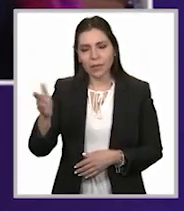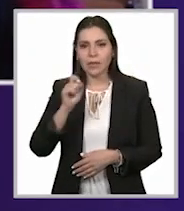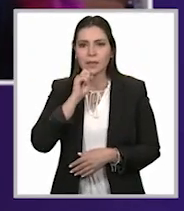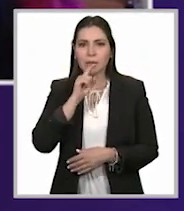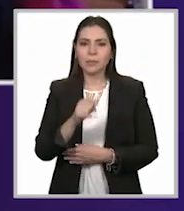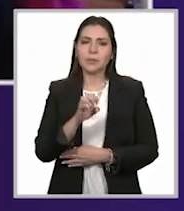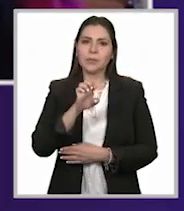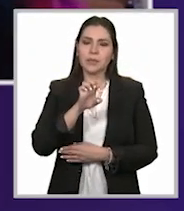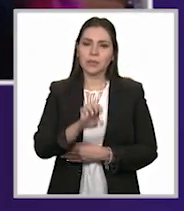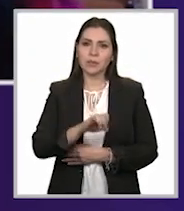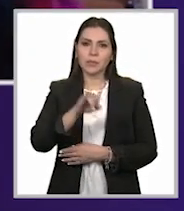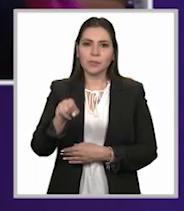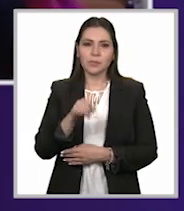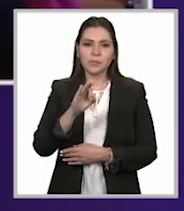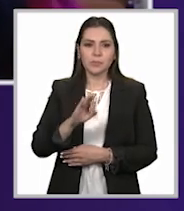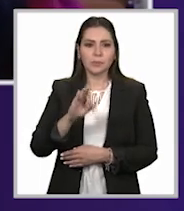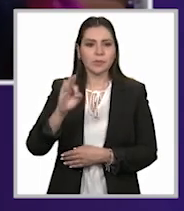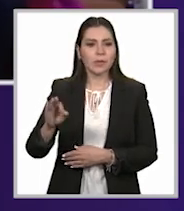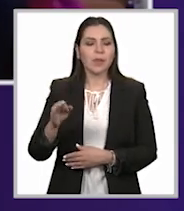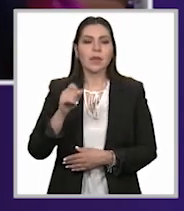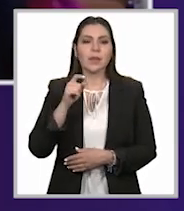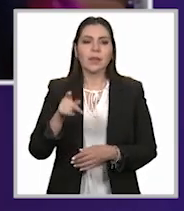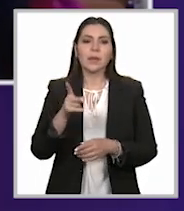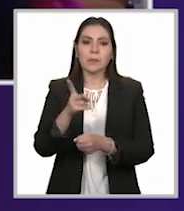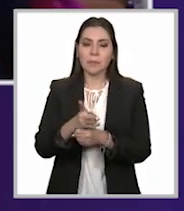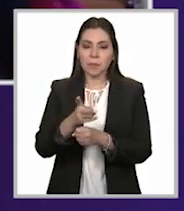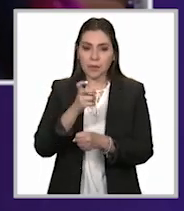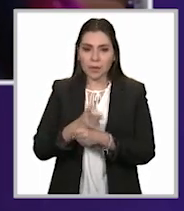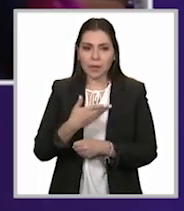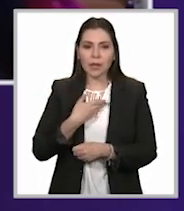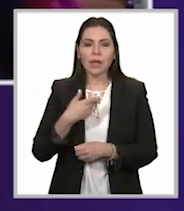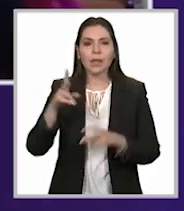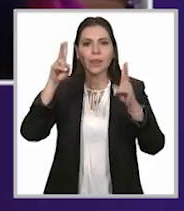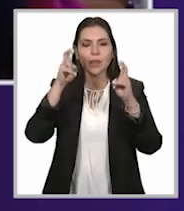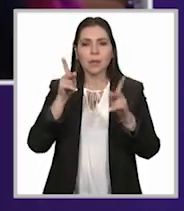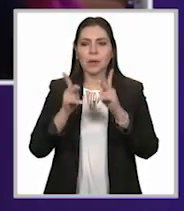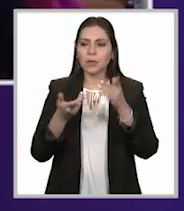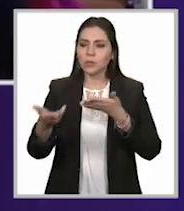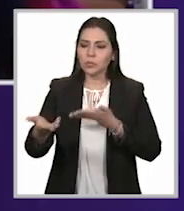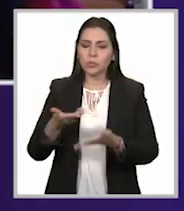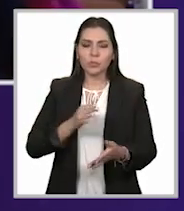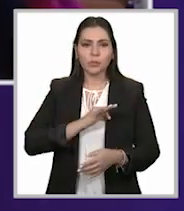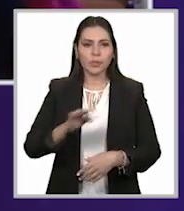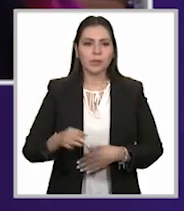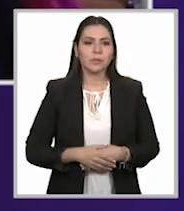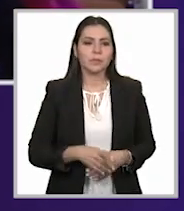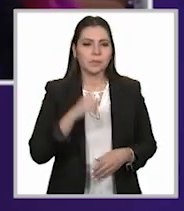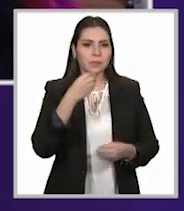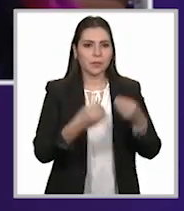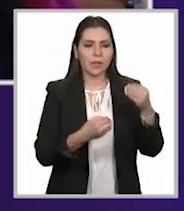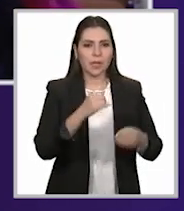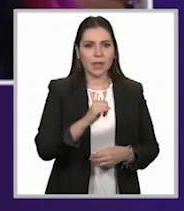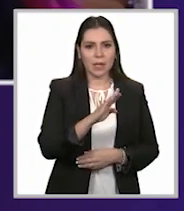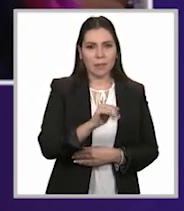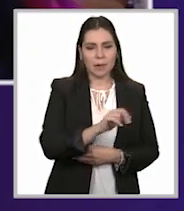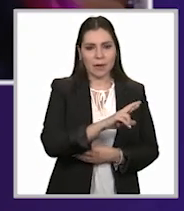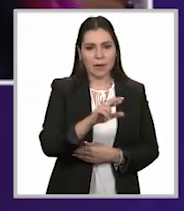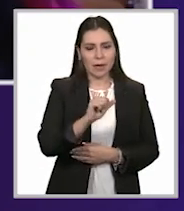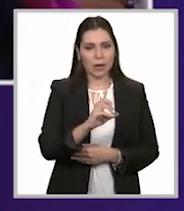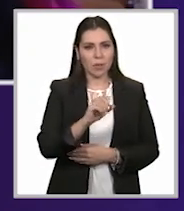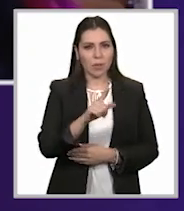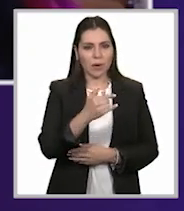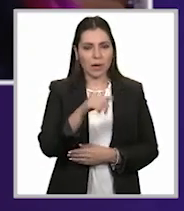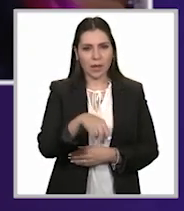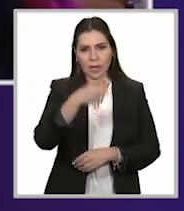No, muchas gracias a ti y a la Escuela Judicial por esta invitación y poder conversar estos temas. Magistrada Ana María Ibarra